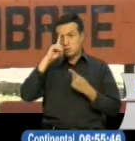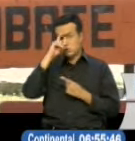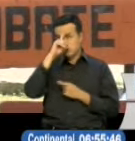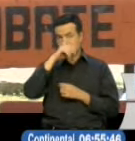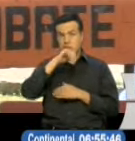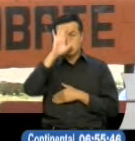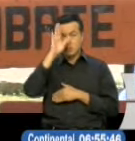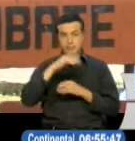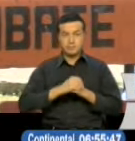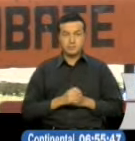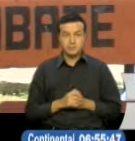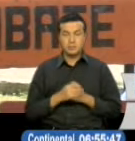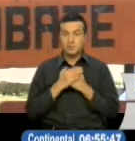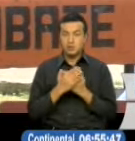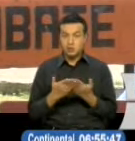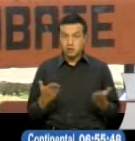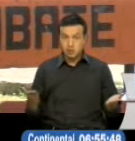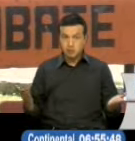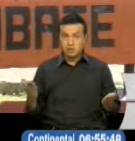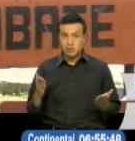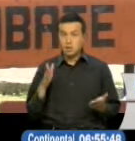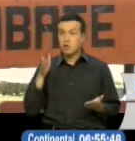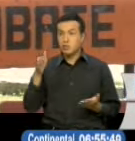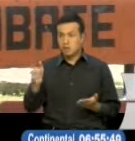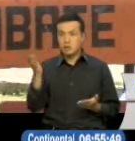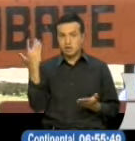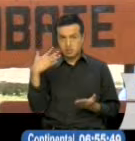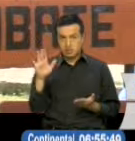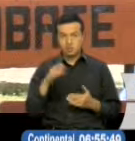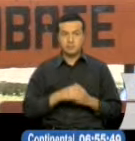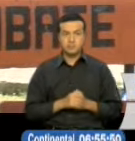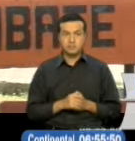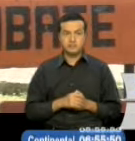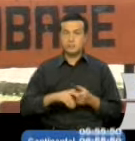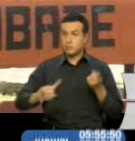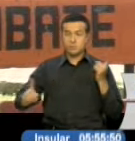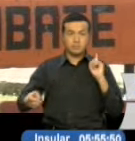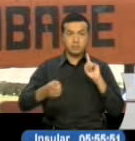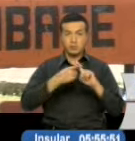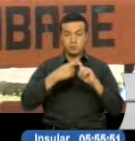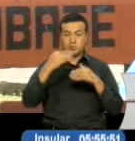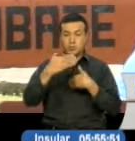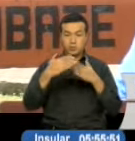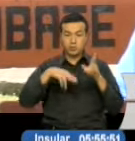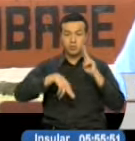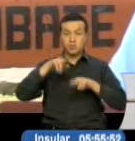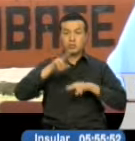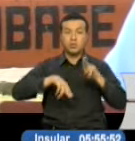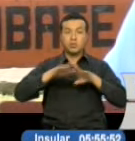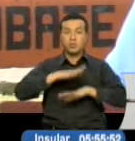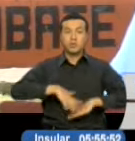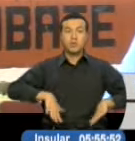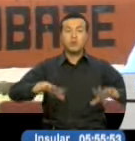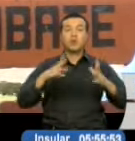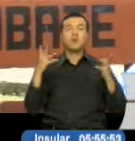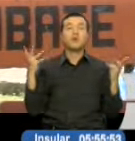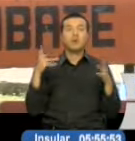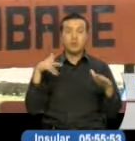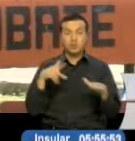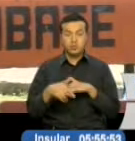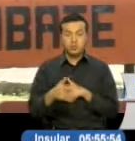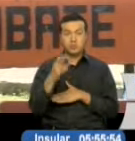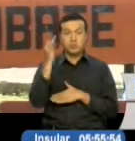difícil. Y allá lo hemos ido a hacer. Por eso los primeros dormitorios justamente los hemos